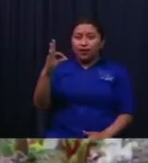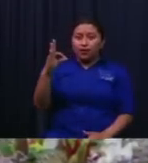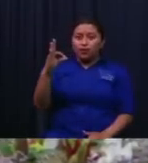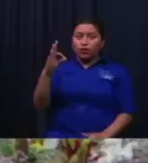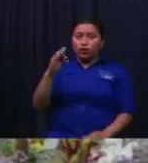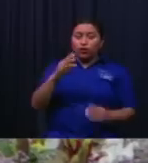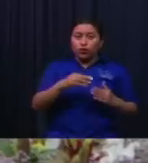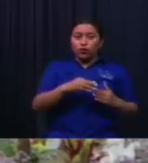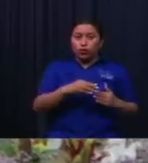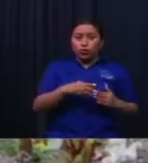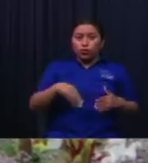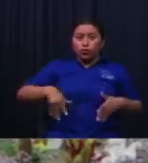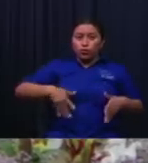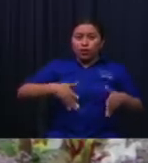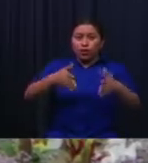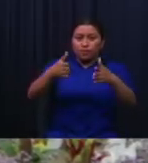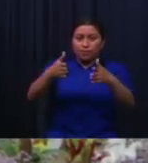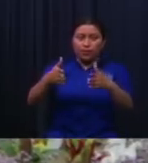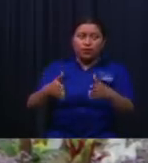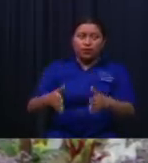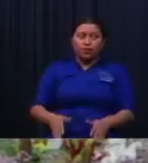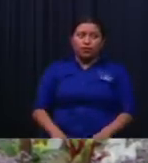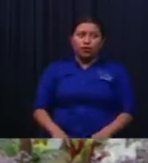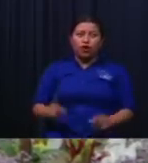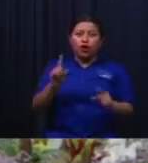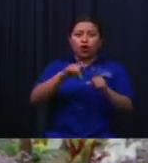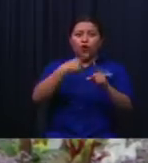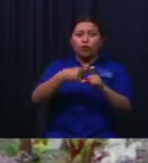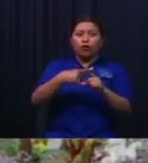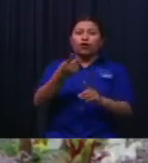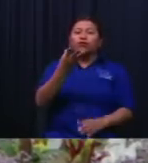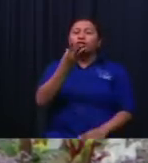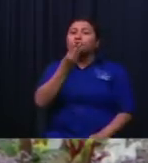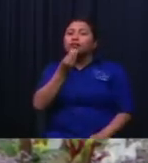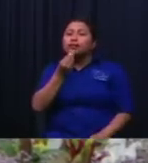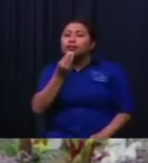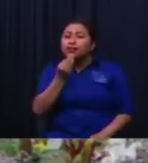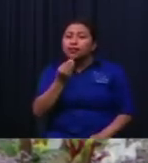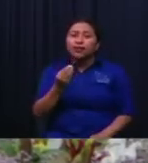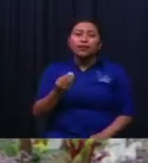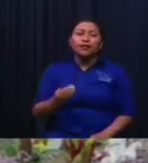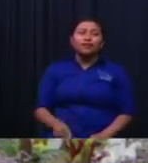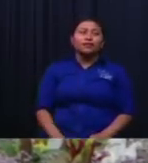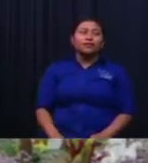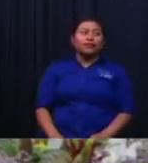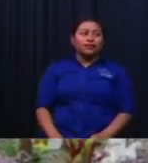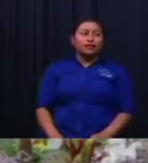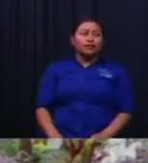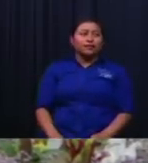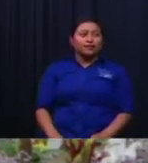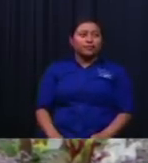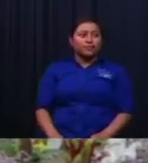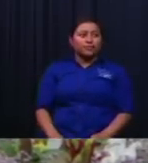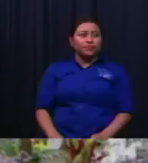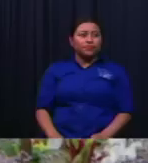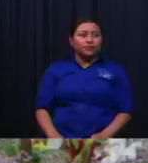joven. Quiere decir que puede haber un paréntesis ahí, ¿verdad? De